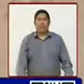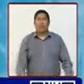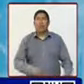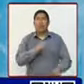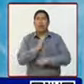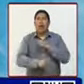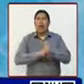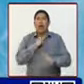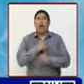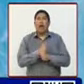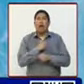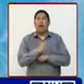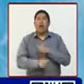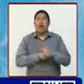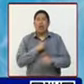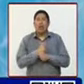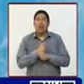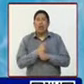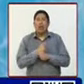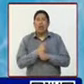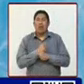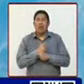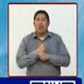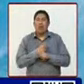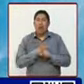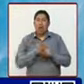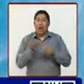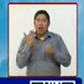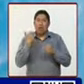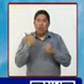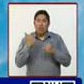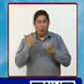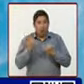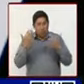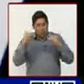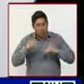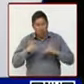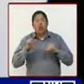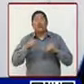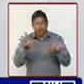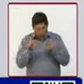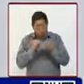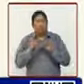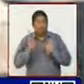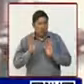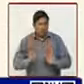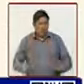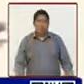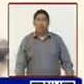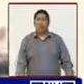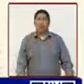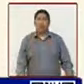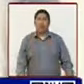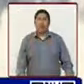Año estamos, no tenemos... Pero lo que no ha pasado en años puede pasar también. Vamos a ir, reunión no va a haber.